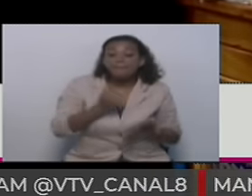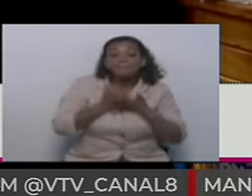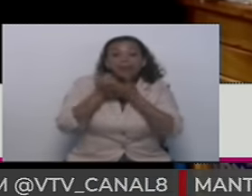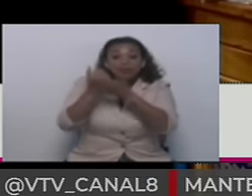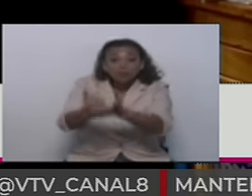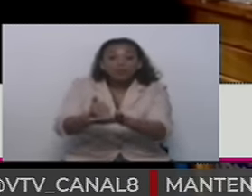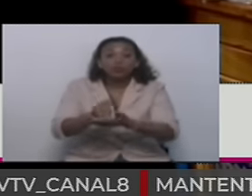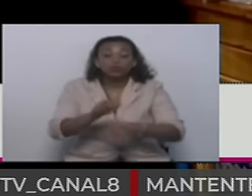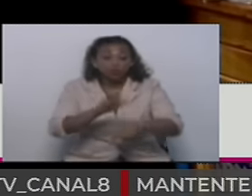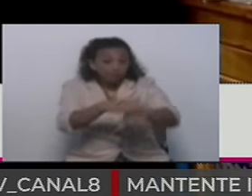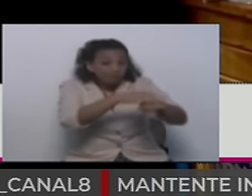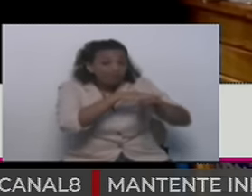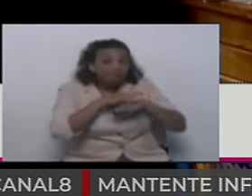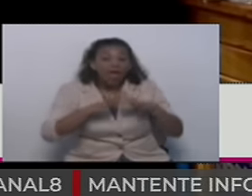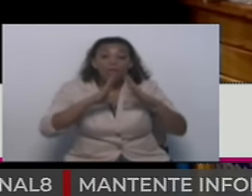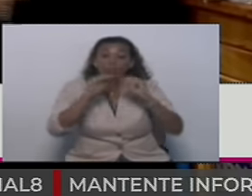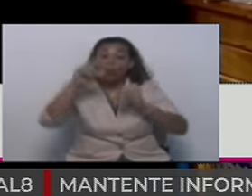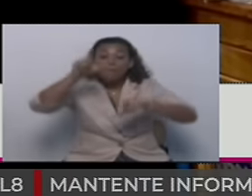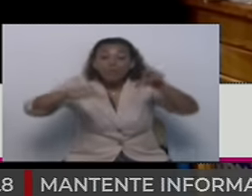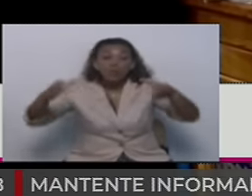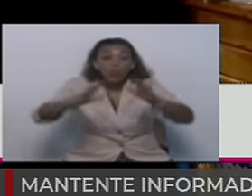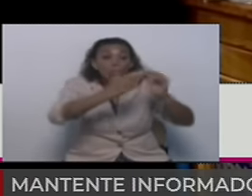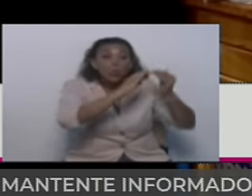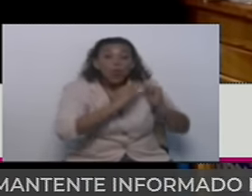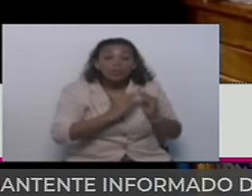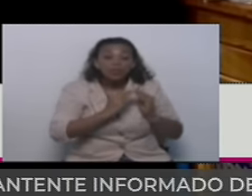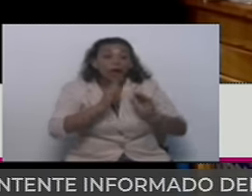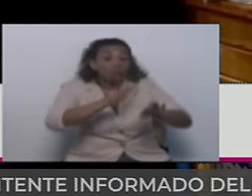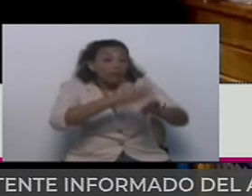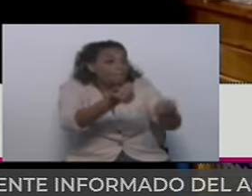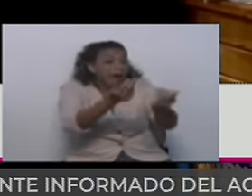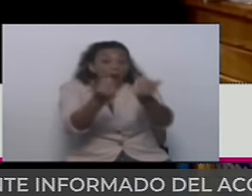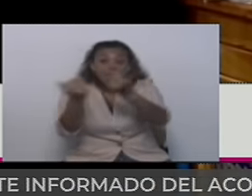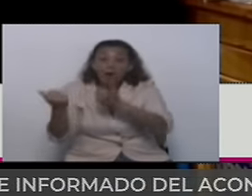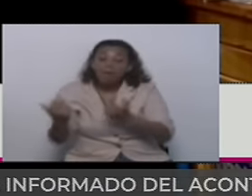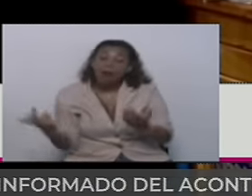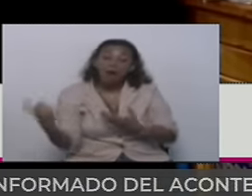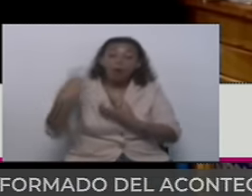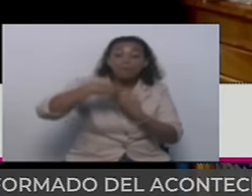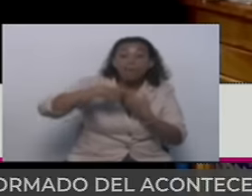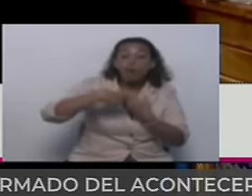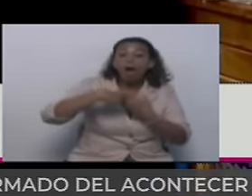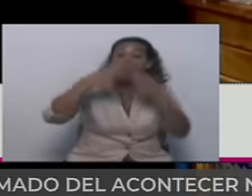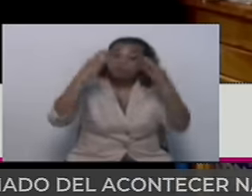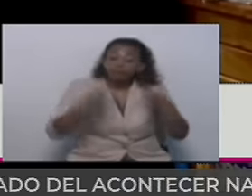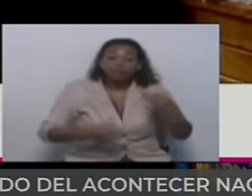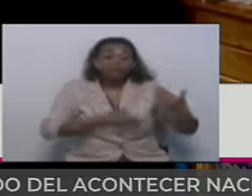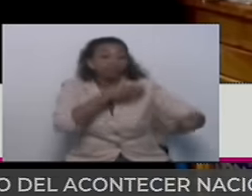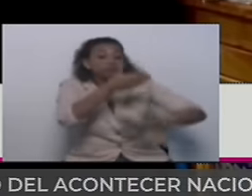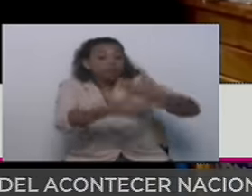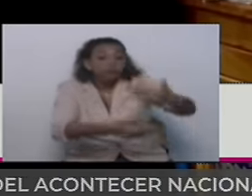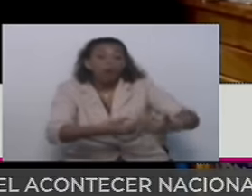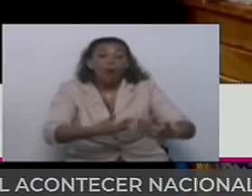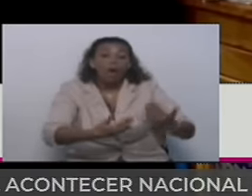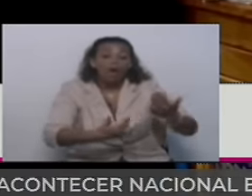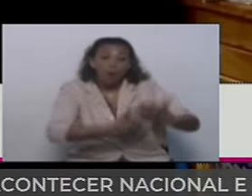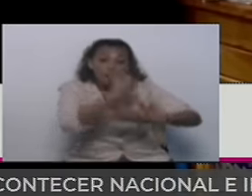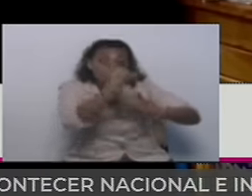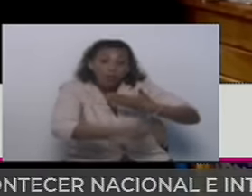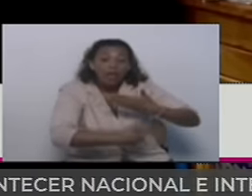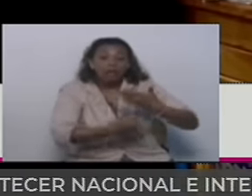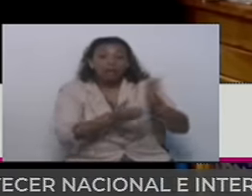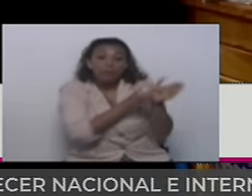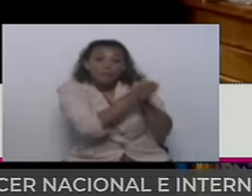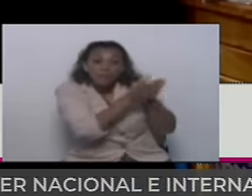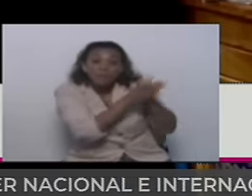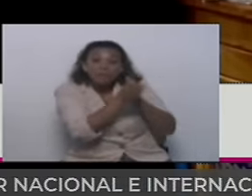quiero convocar a todos los circuitos comunales del país a incorporarnos de manera progresiva en este programa, y